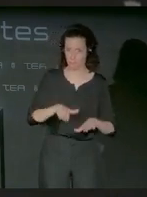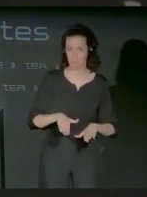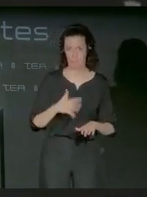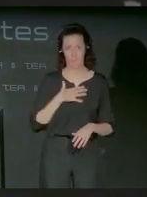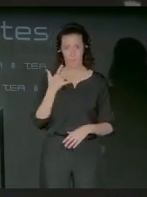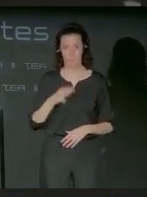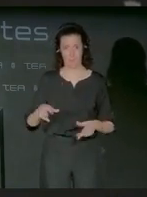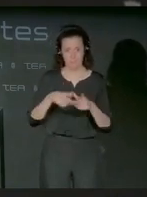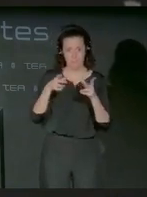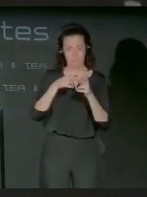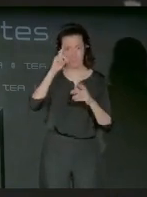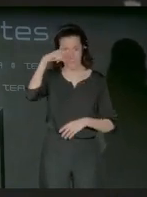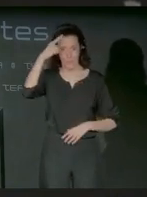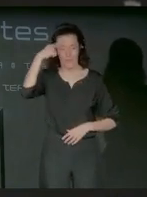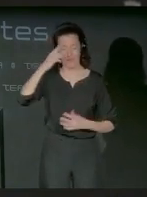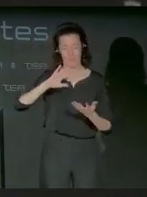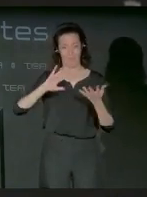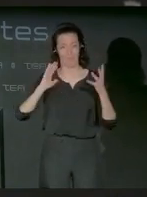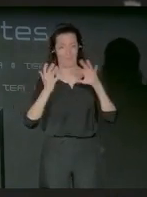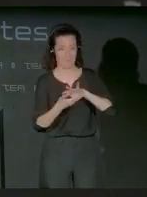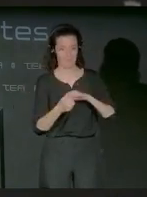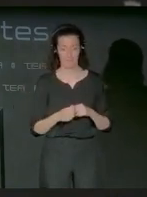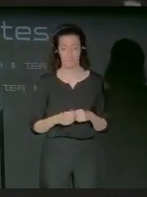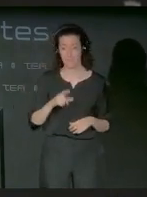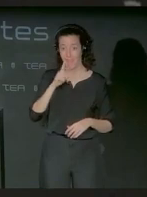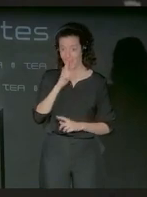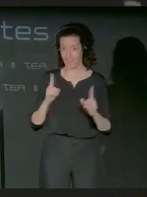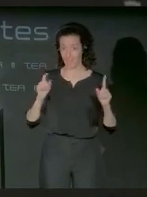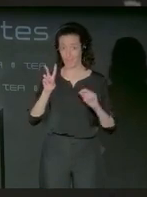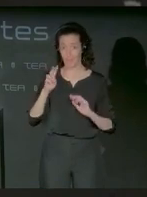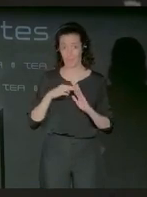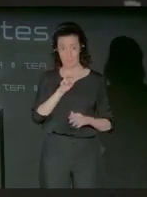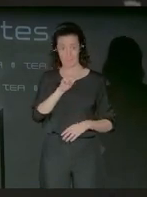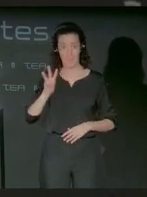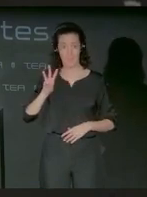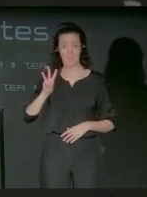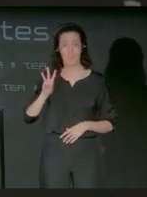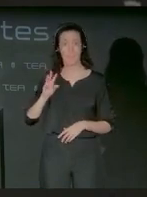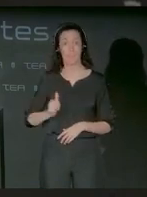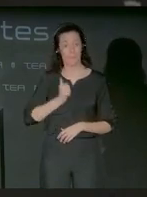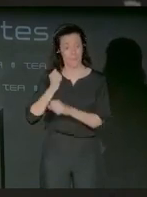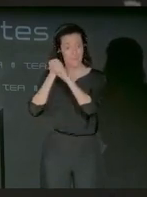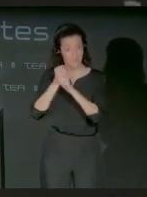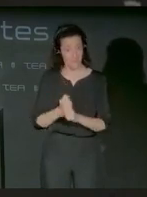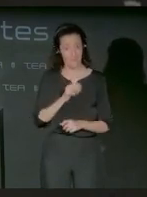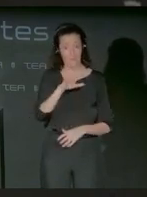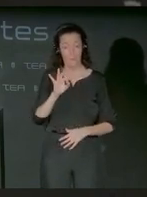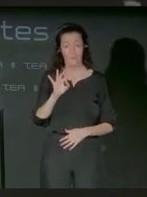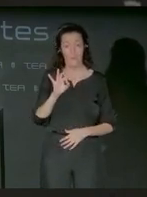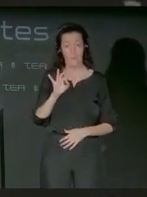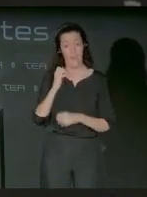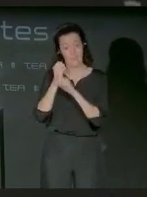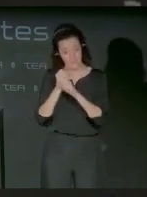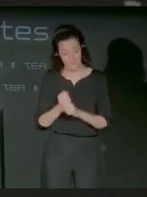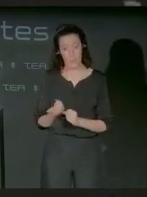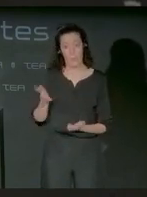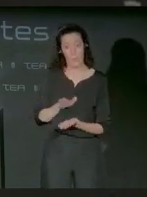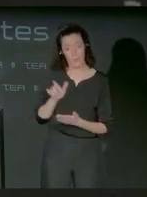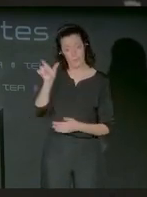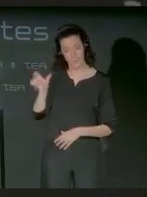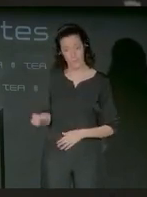cultural en este año 2023 en el que se conmemora el 50 aniversario de la muerte de Pablo Picasso no